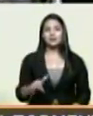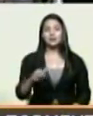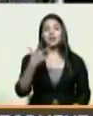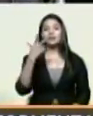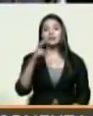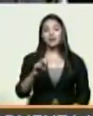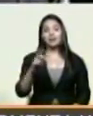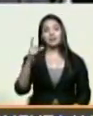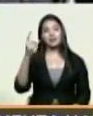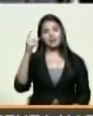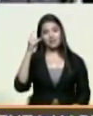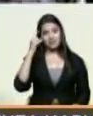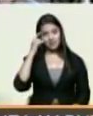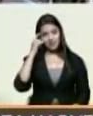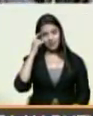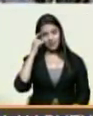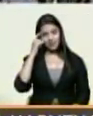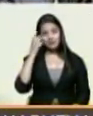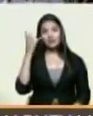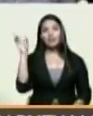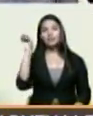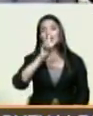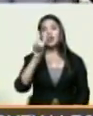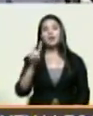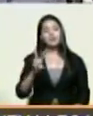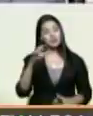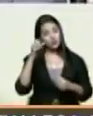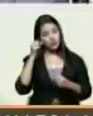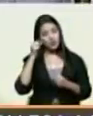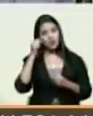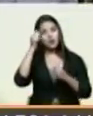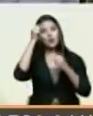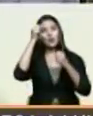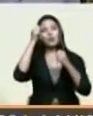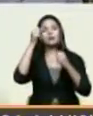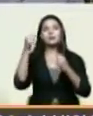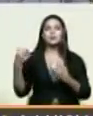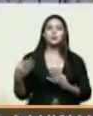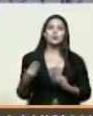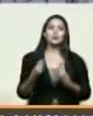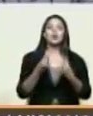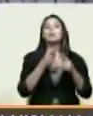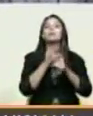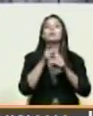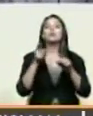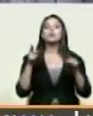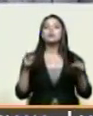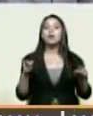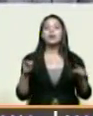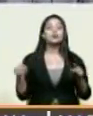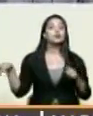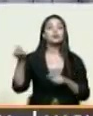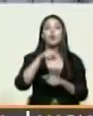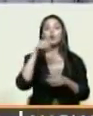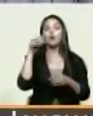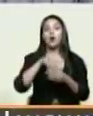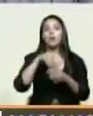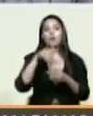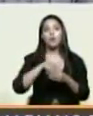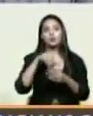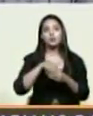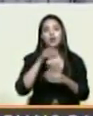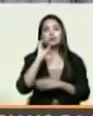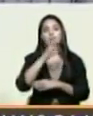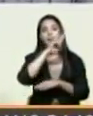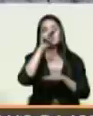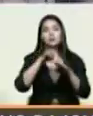30 días de la Venezuela heroica que, inspirada por ustedes, salió a votar a la